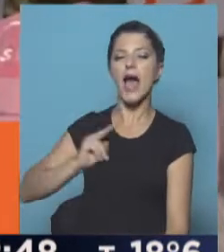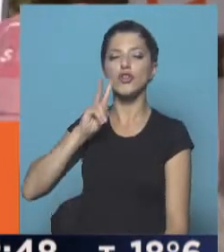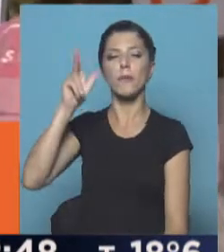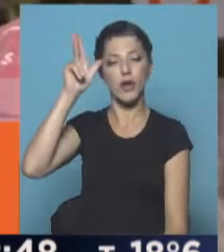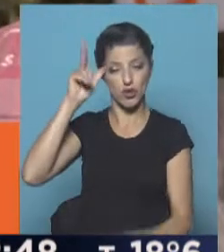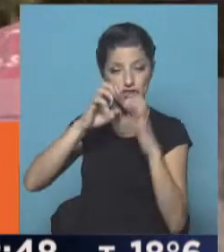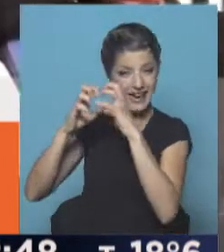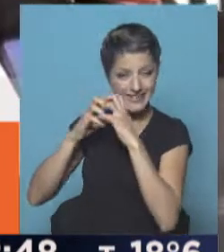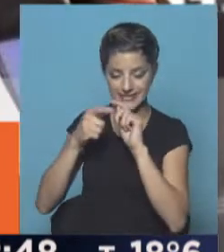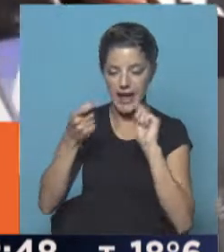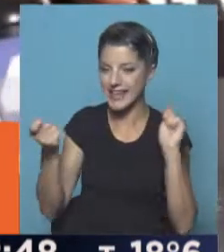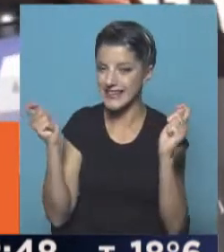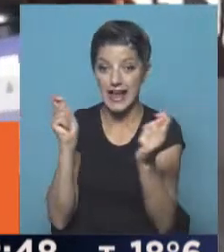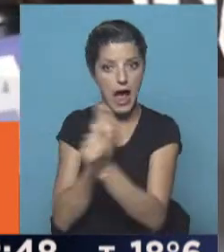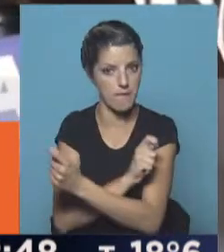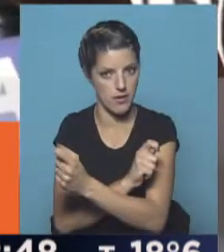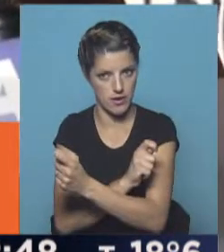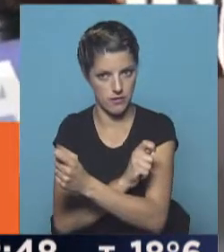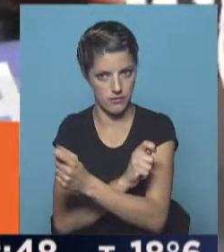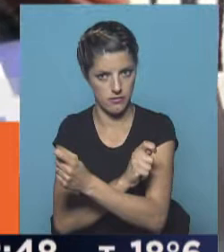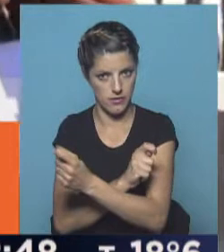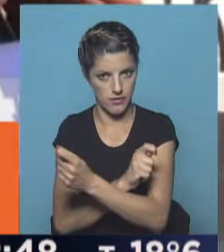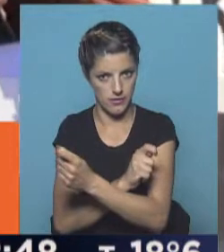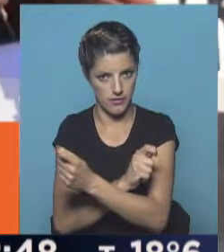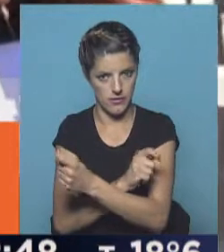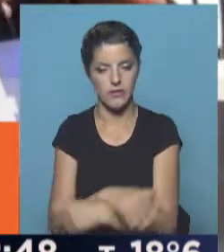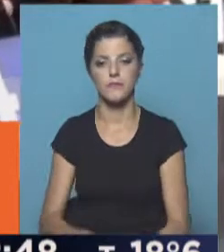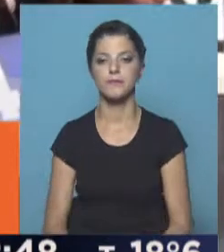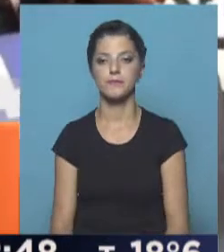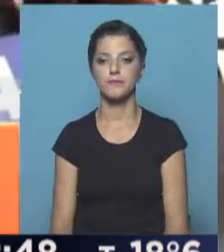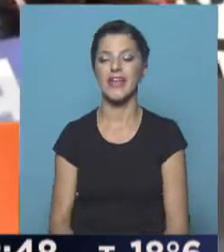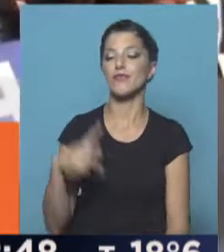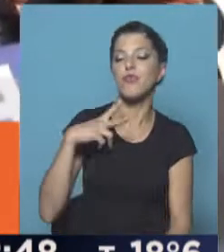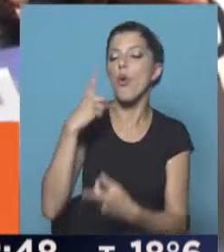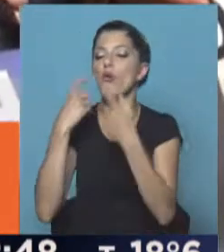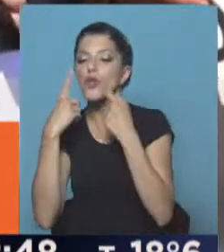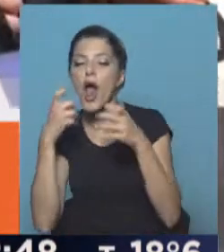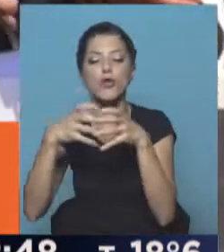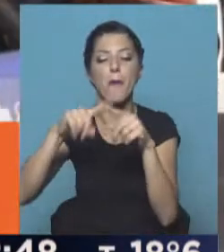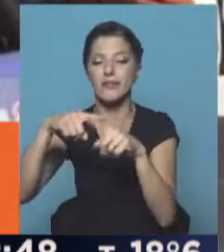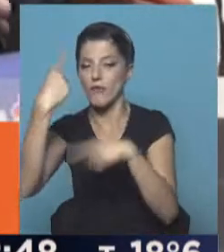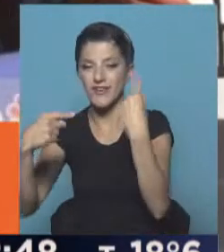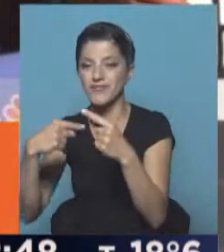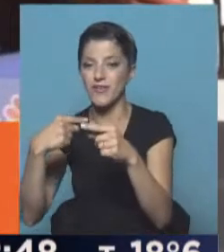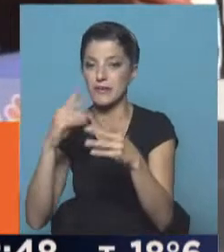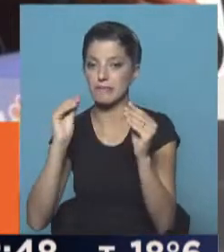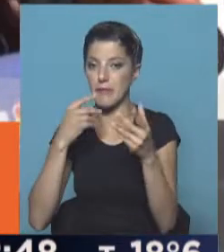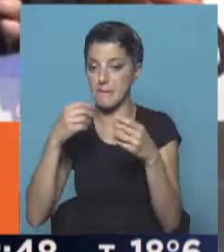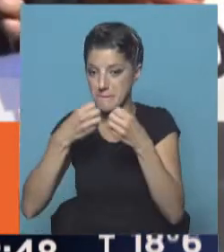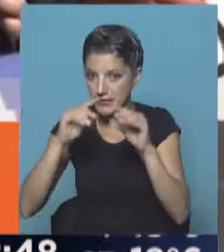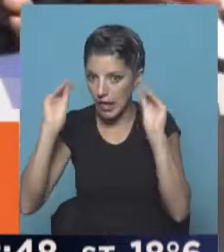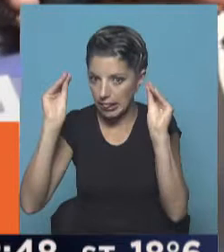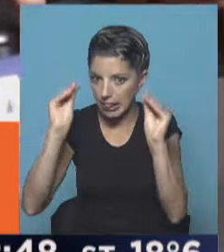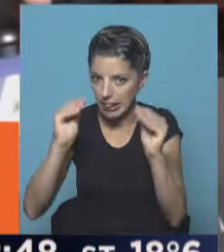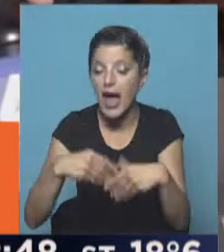cambio. Pierde esa capacidad de ordenamiento, y ahí es donde aparece un Estado, los gobiernos de